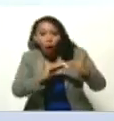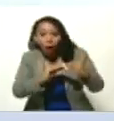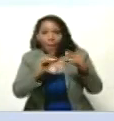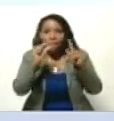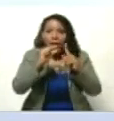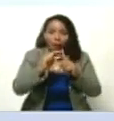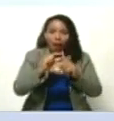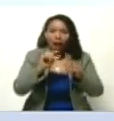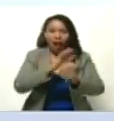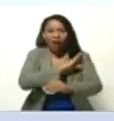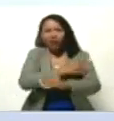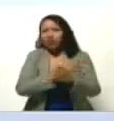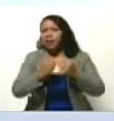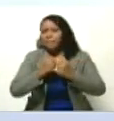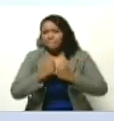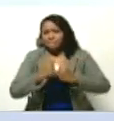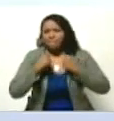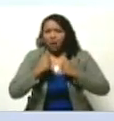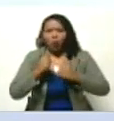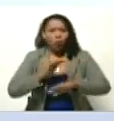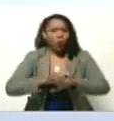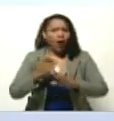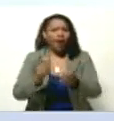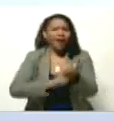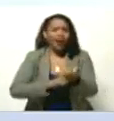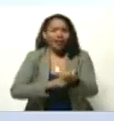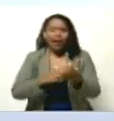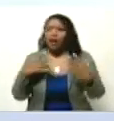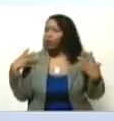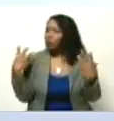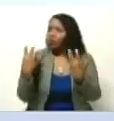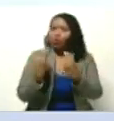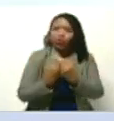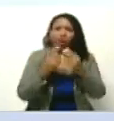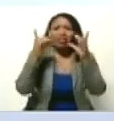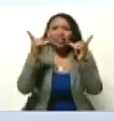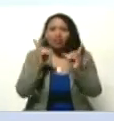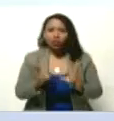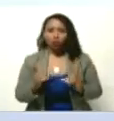es mayor por el carácter colectivo de sus decisiones,